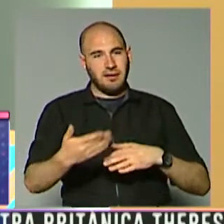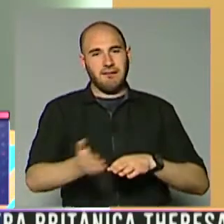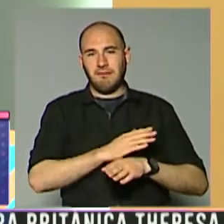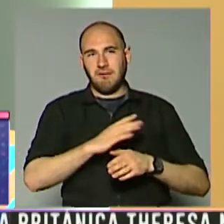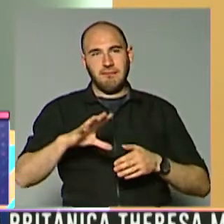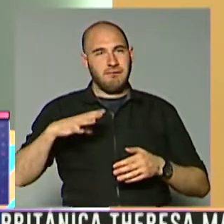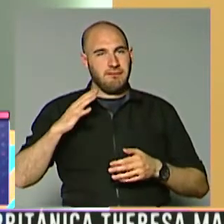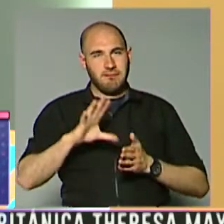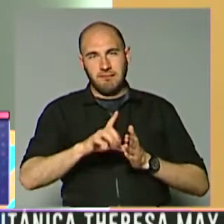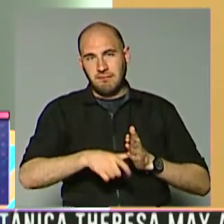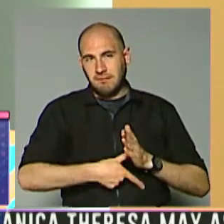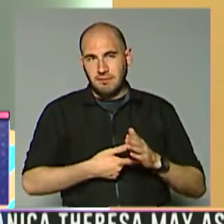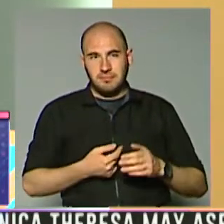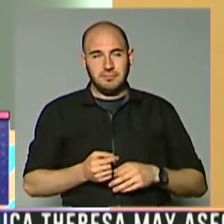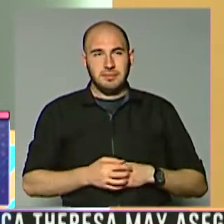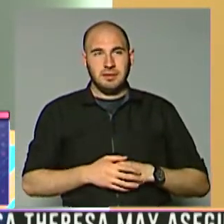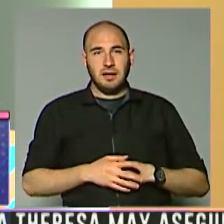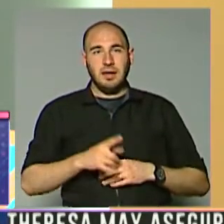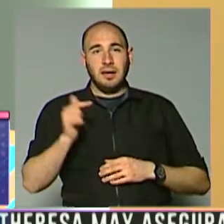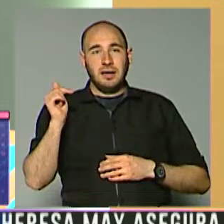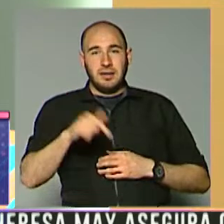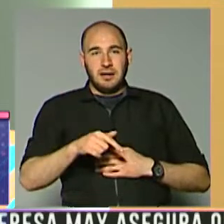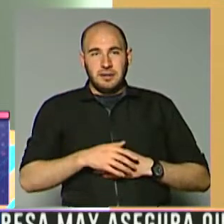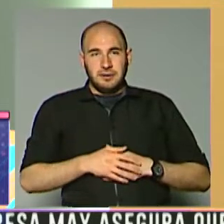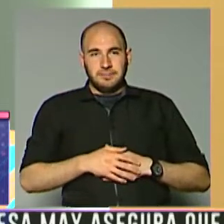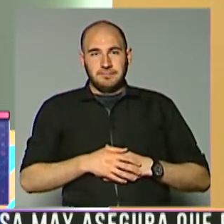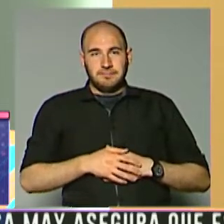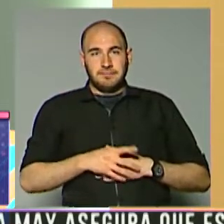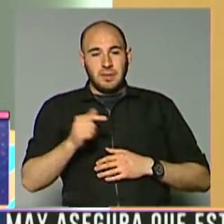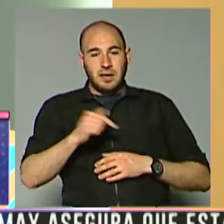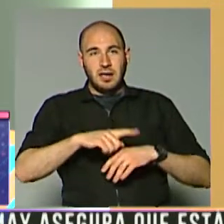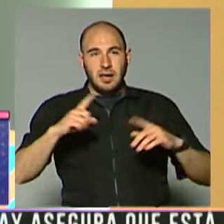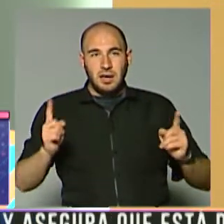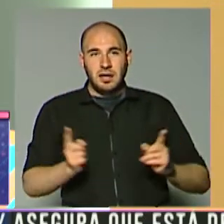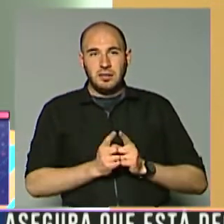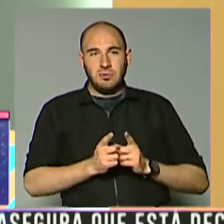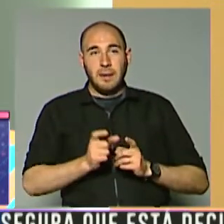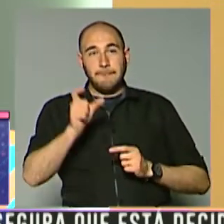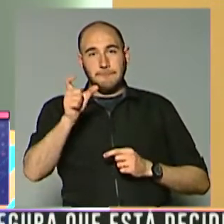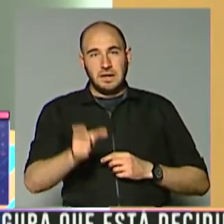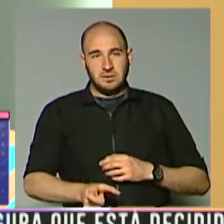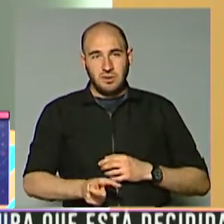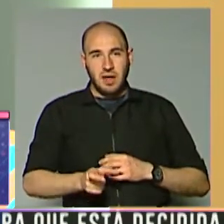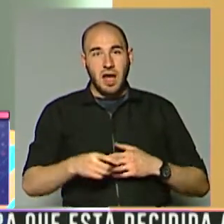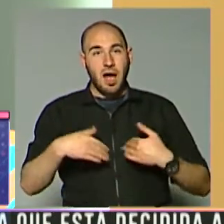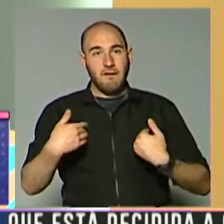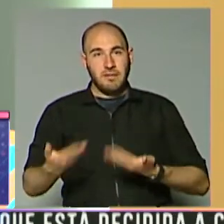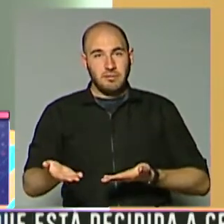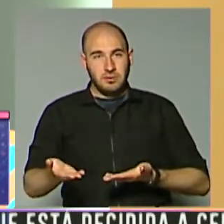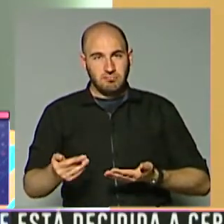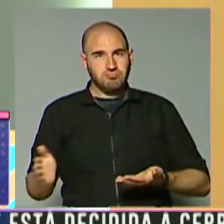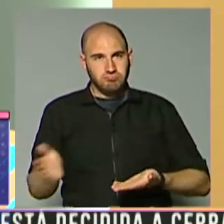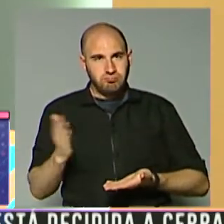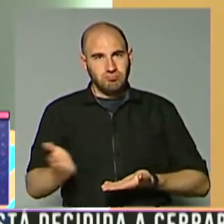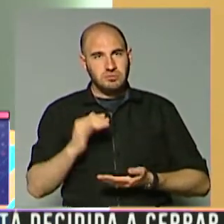Exacto. claramente. Y ahí se llegó a una conclusión de que quien favorece o quien